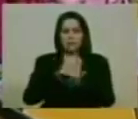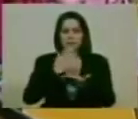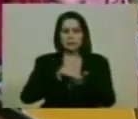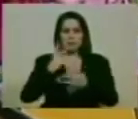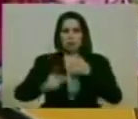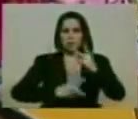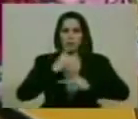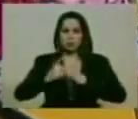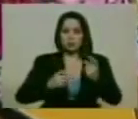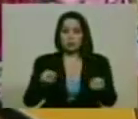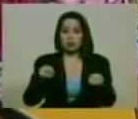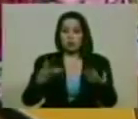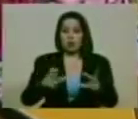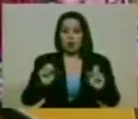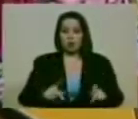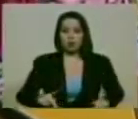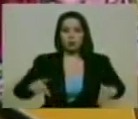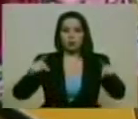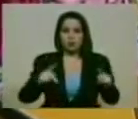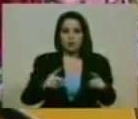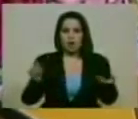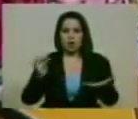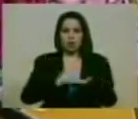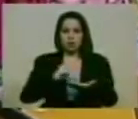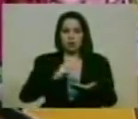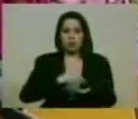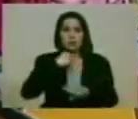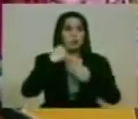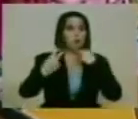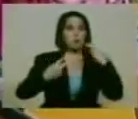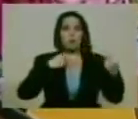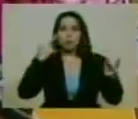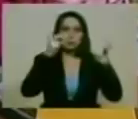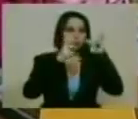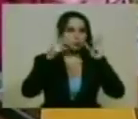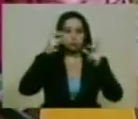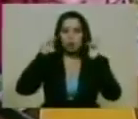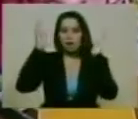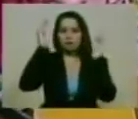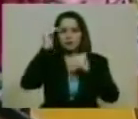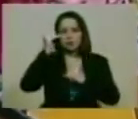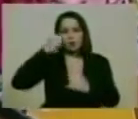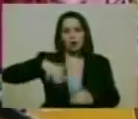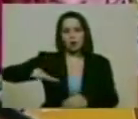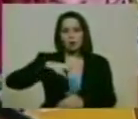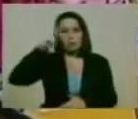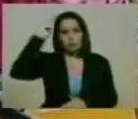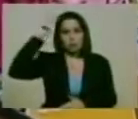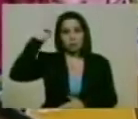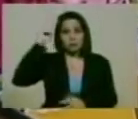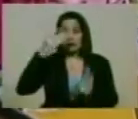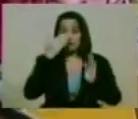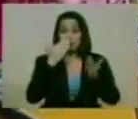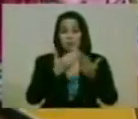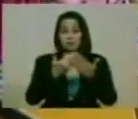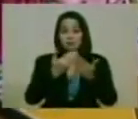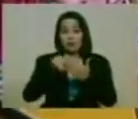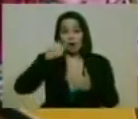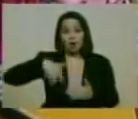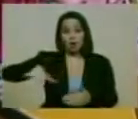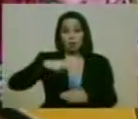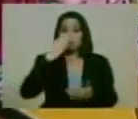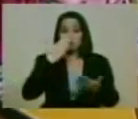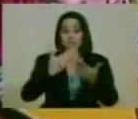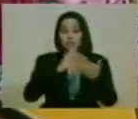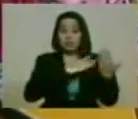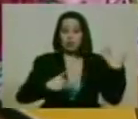oportunidad de volver a nacer y de que nuestras voces sean escuchadas. Jamás imaginaré estar aquí delante de usted, presidente, pero estoy